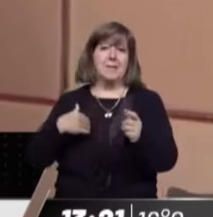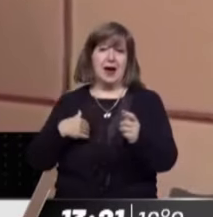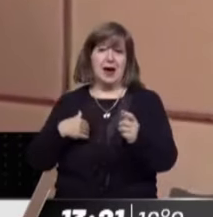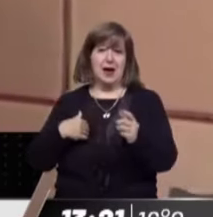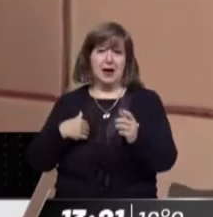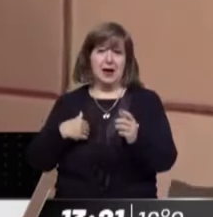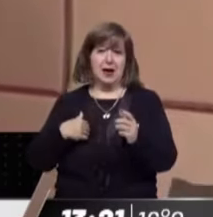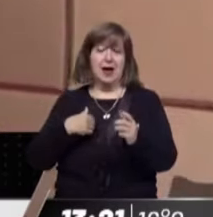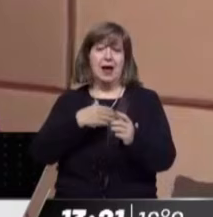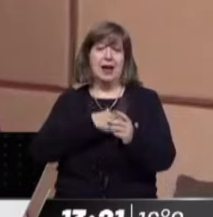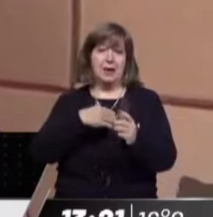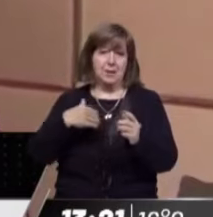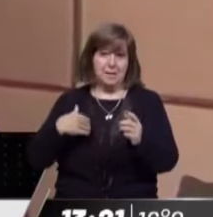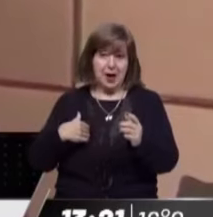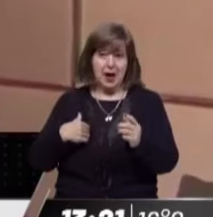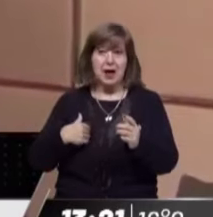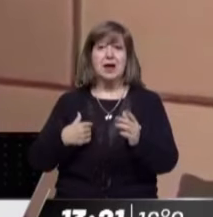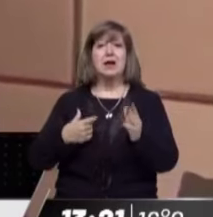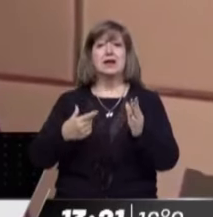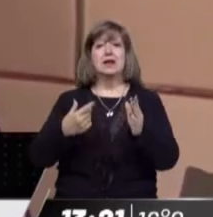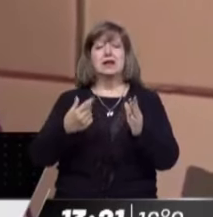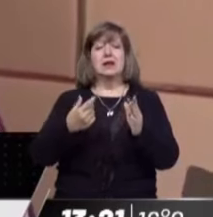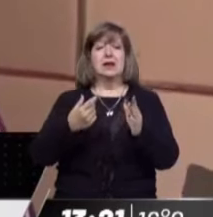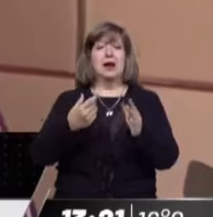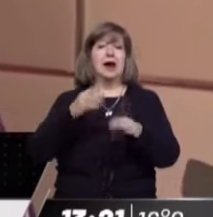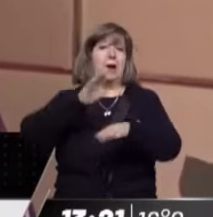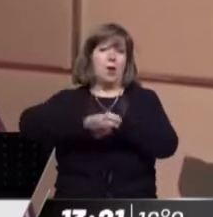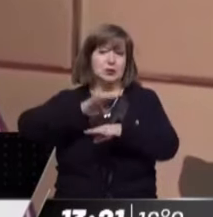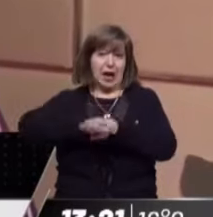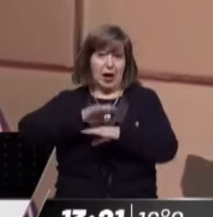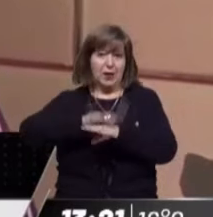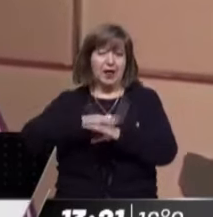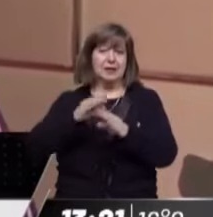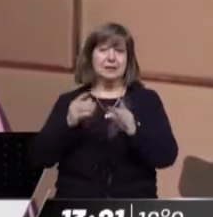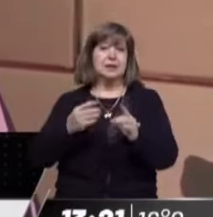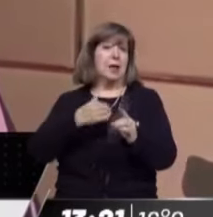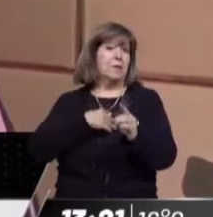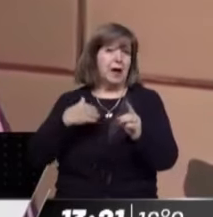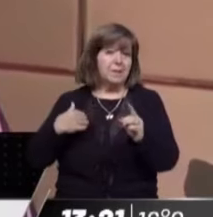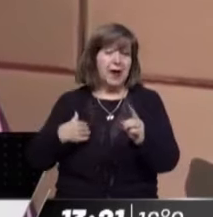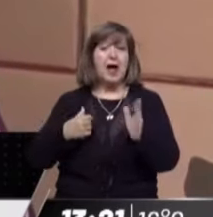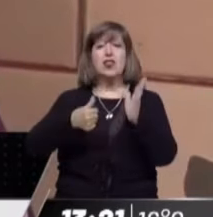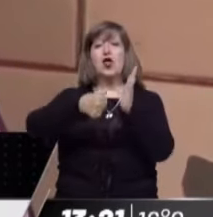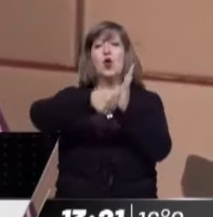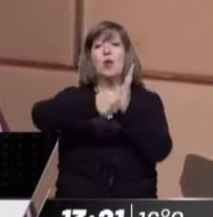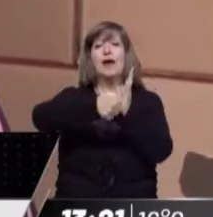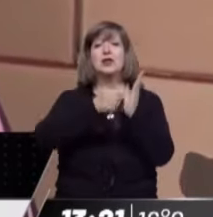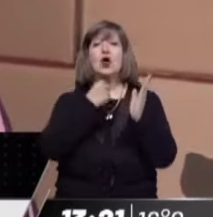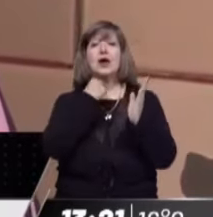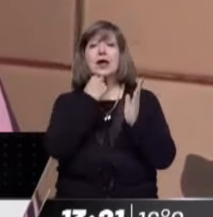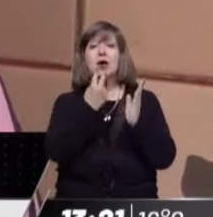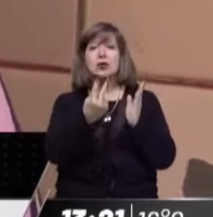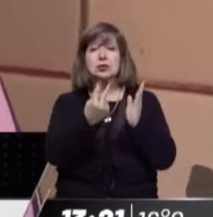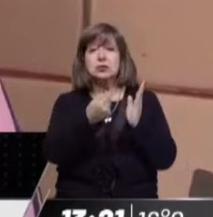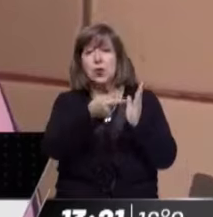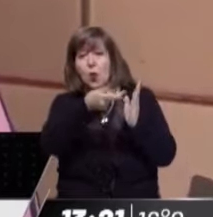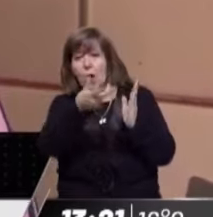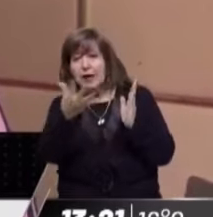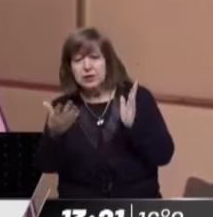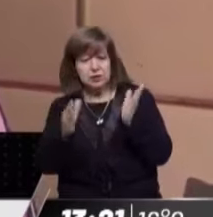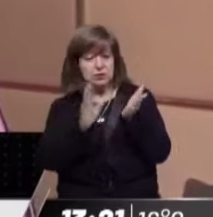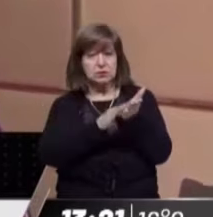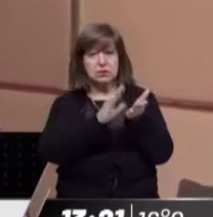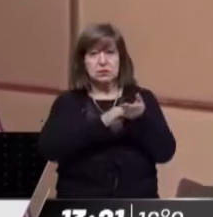que es algo importante también eh nosotros lo único que hemos pedido que venga la madre con el documento de los chicos nada más